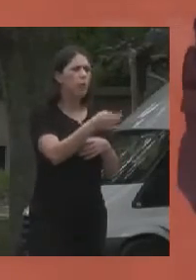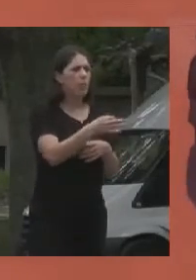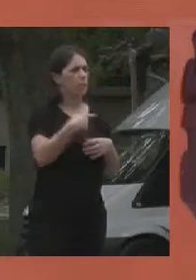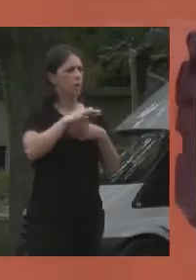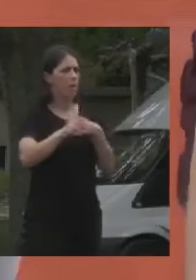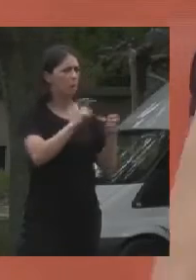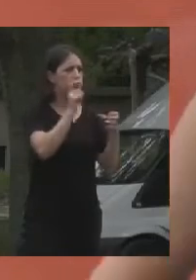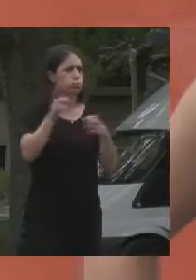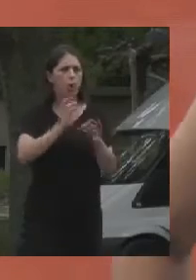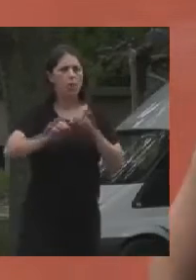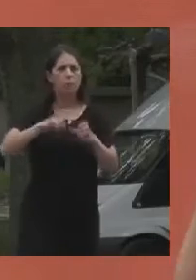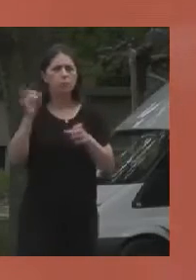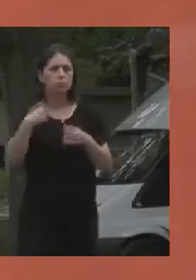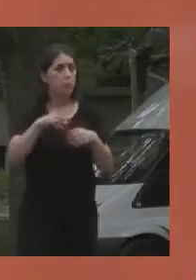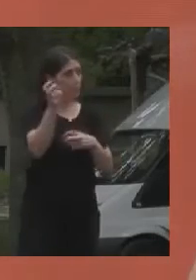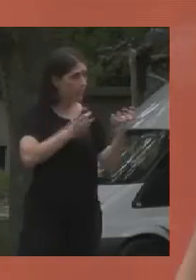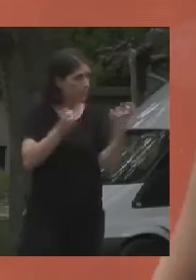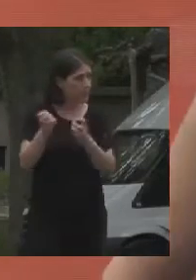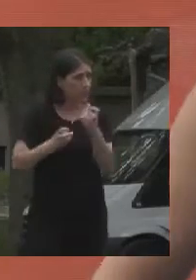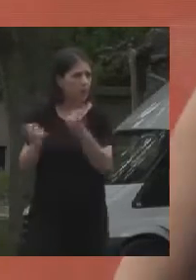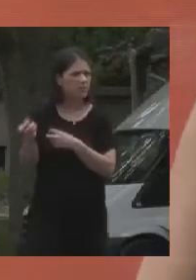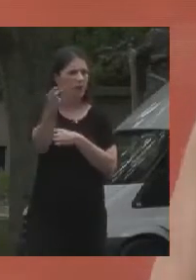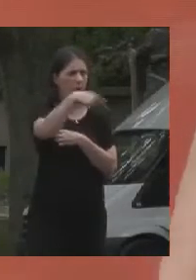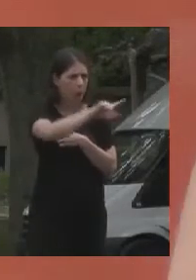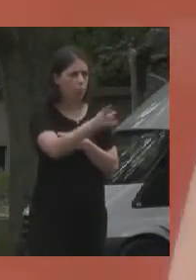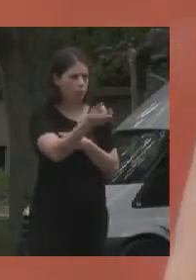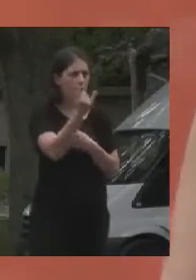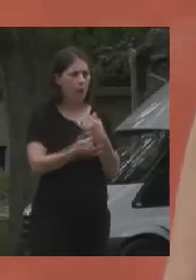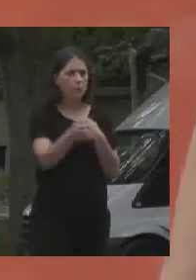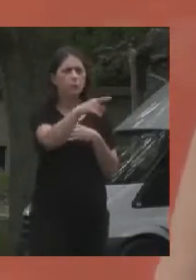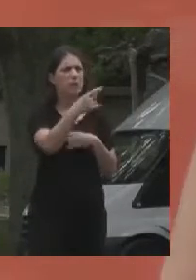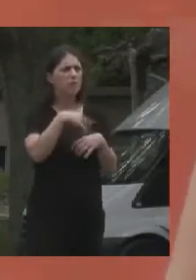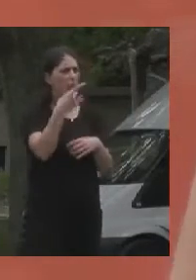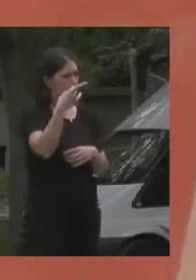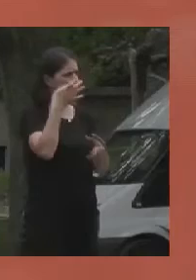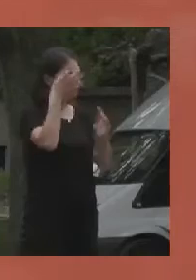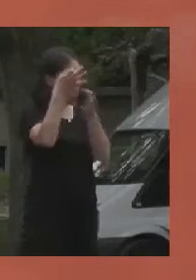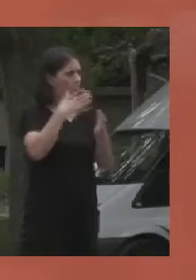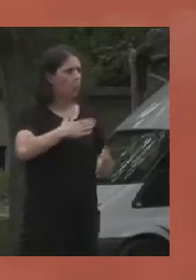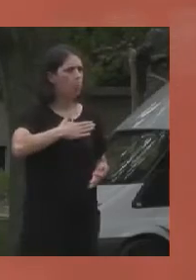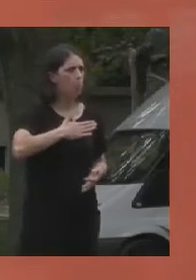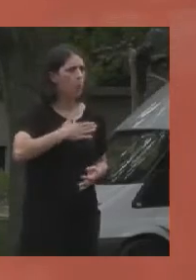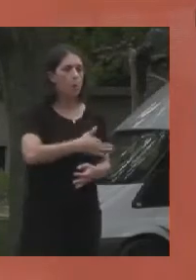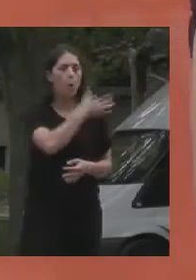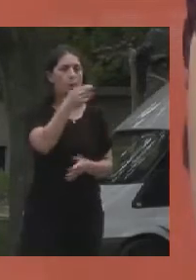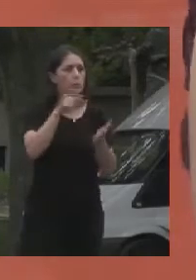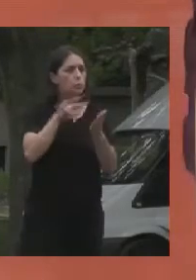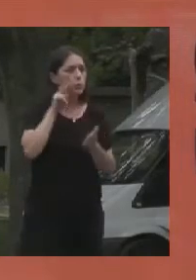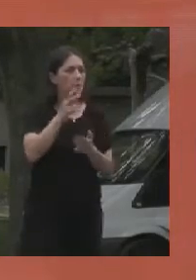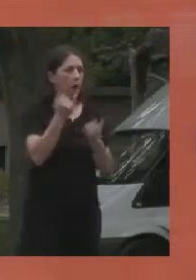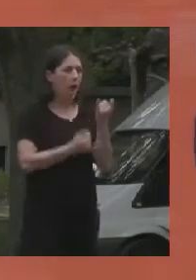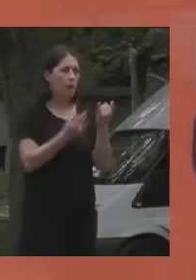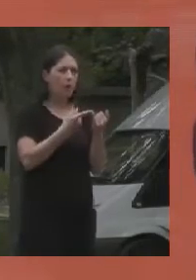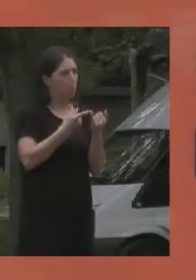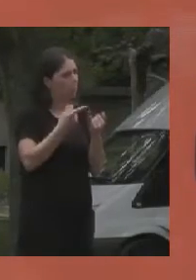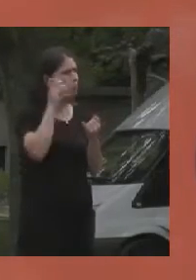ningunha organización, pero viñestedes hoxe a escoitar e a ter o voso propio criterio, a facer a vosa propia composición